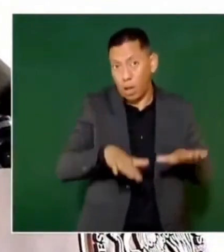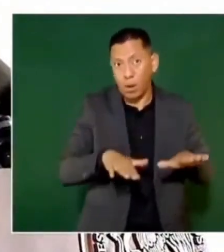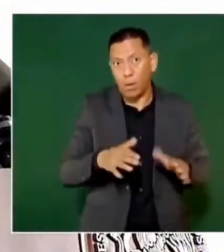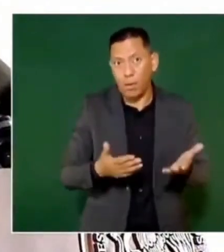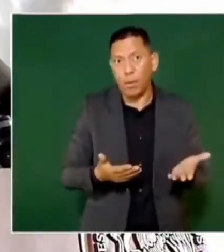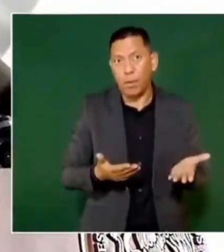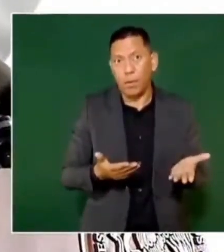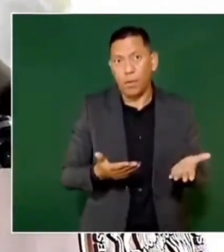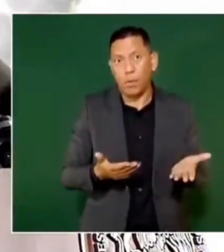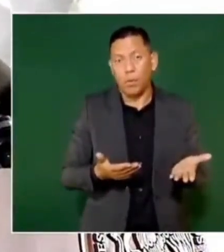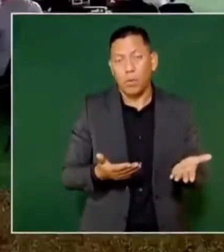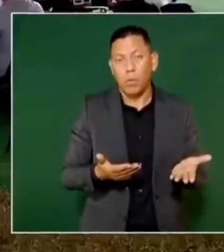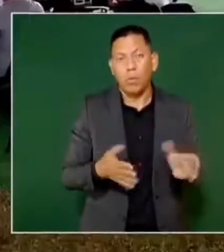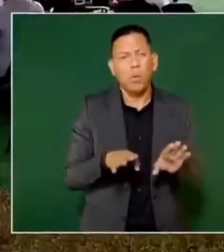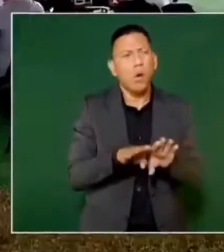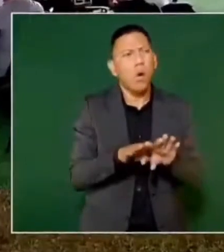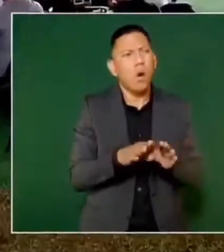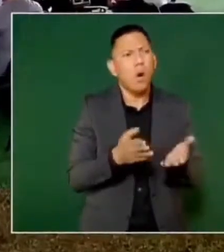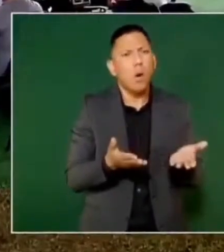cómo actúan,